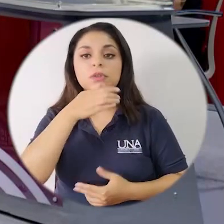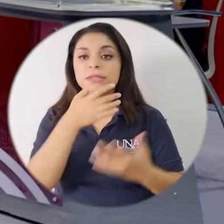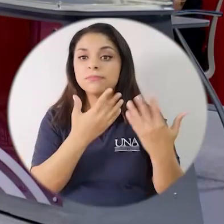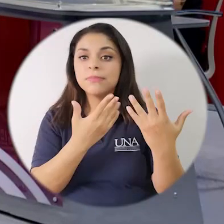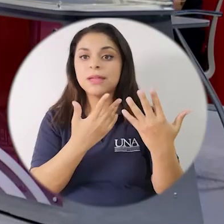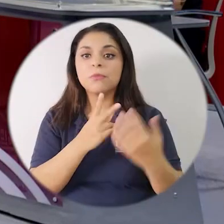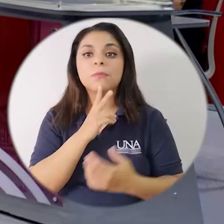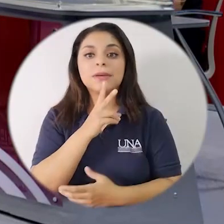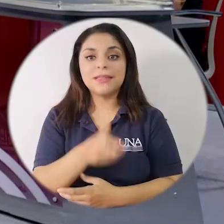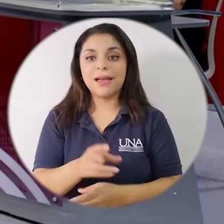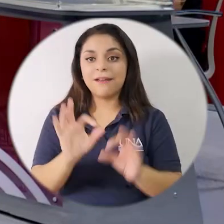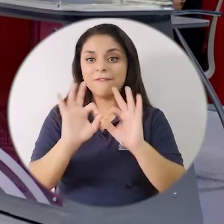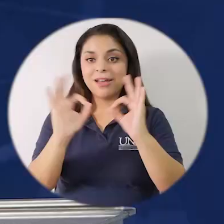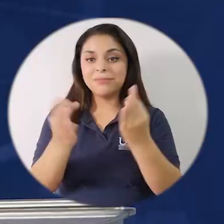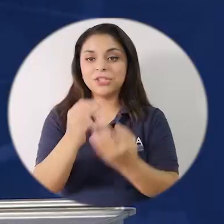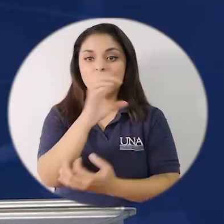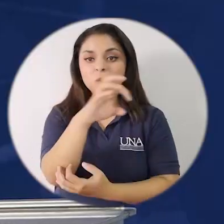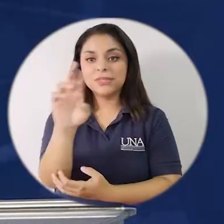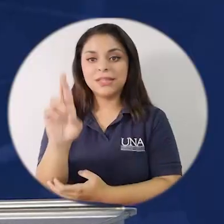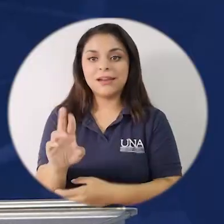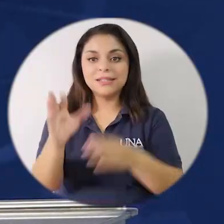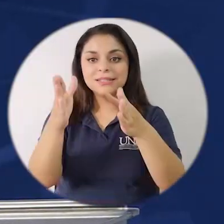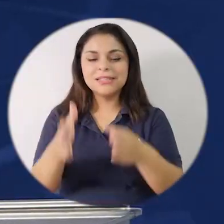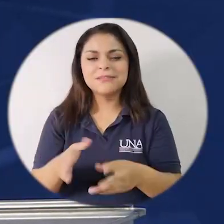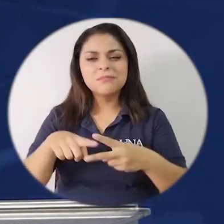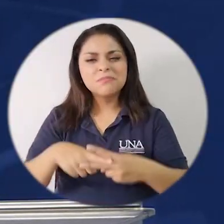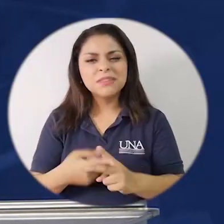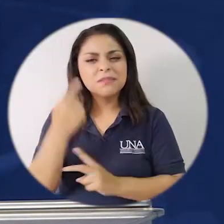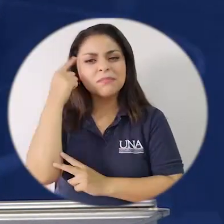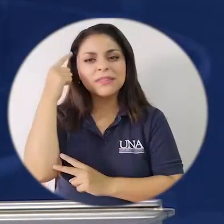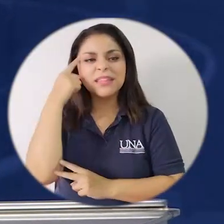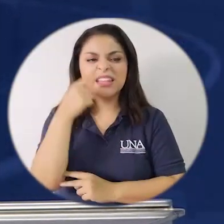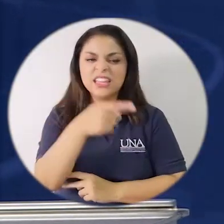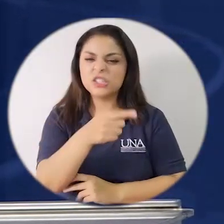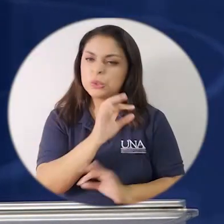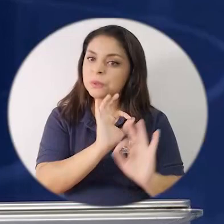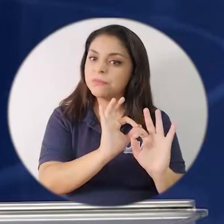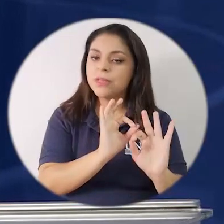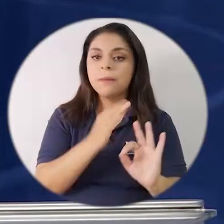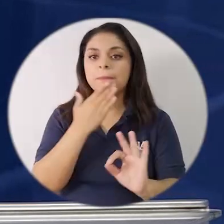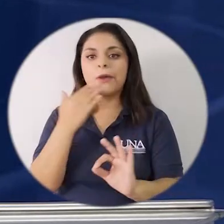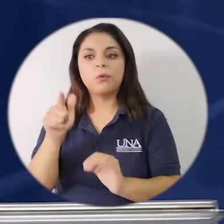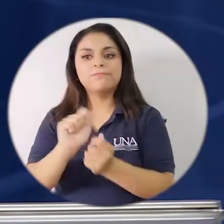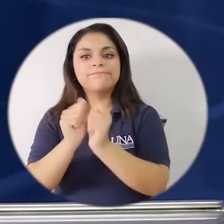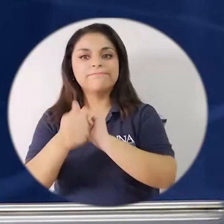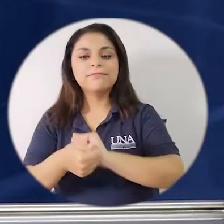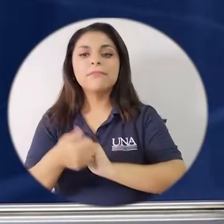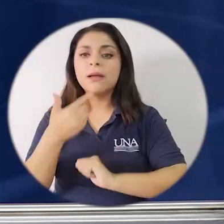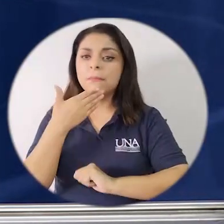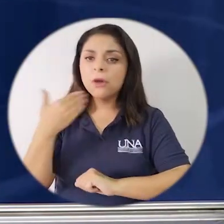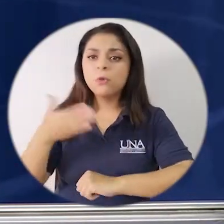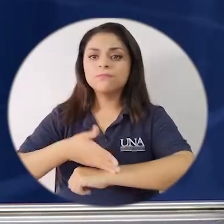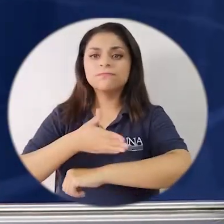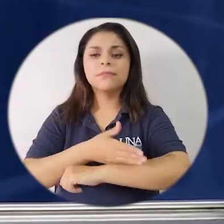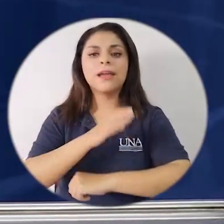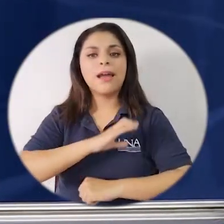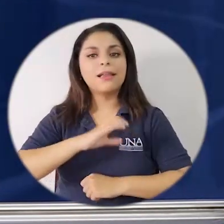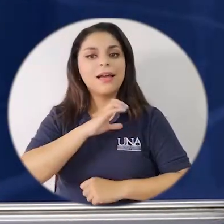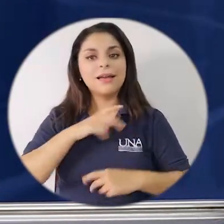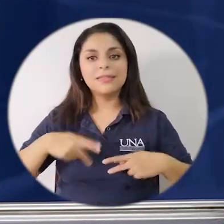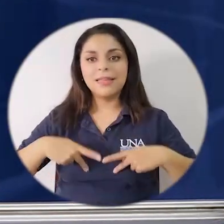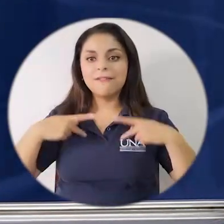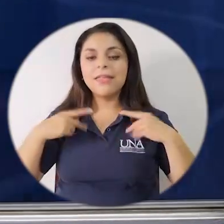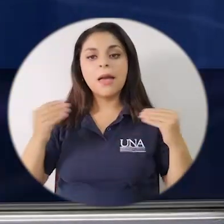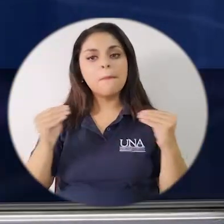sus consejos. Esperamos de verdad que las familias costarricenses se sienten a pensar, bueno, qué estamos haciendo bien y qué podríamos mejorar para tener